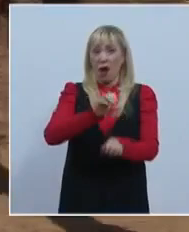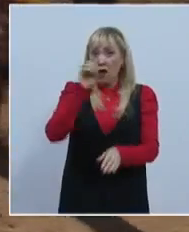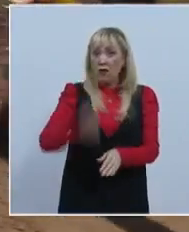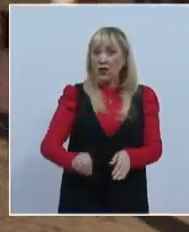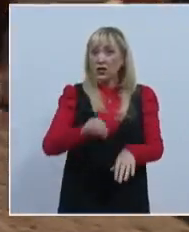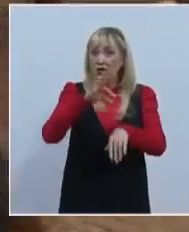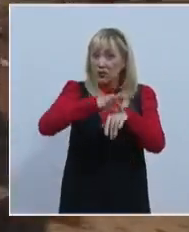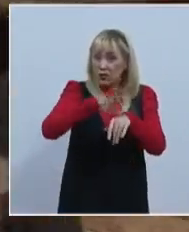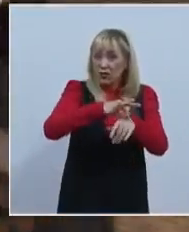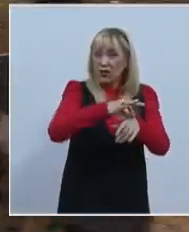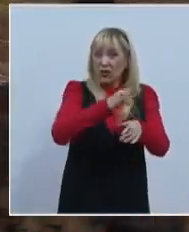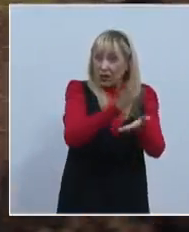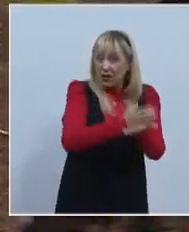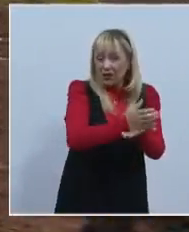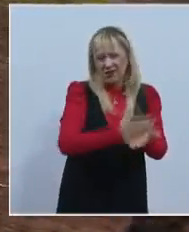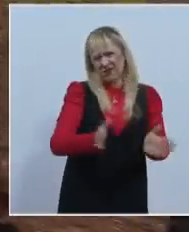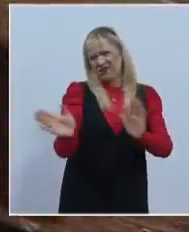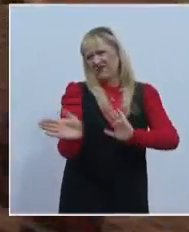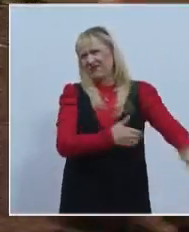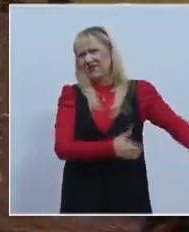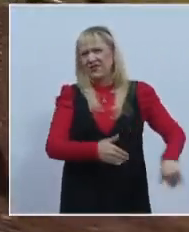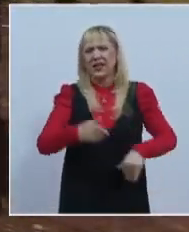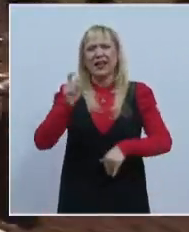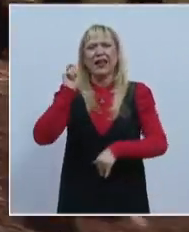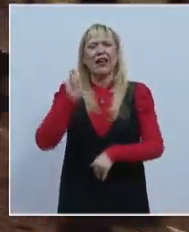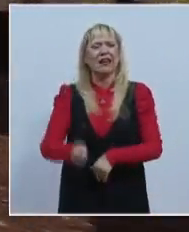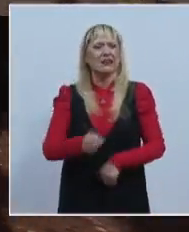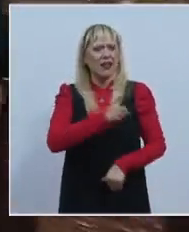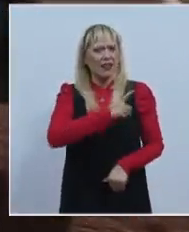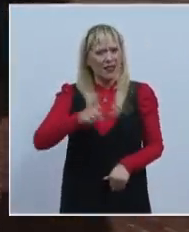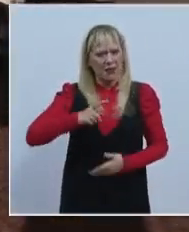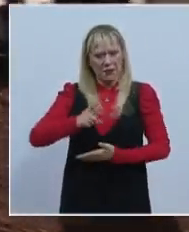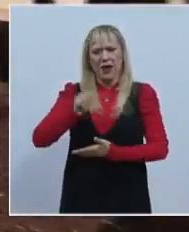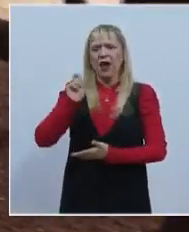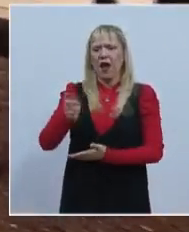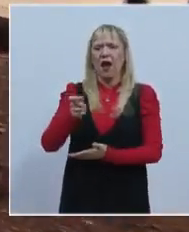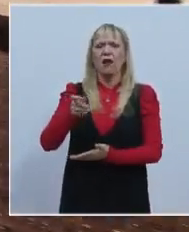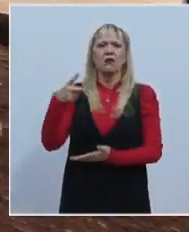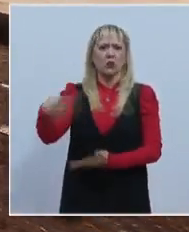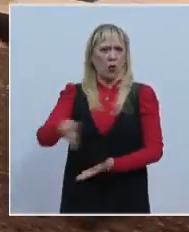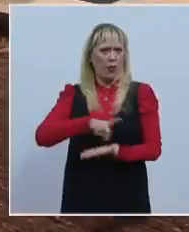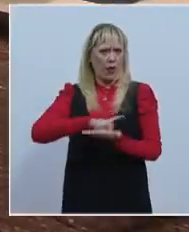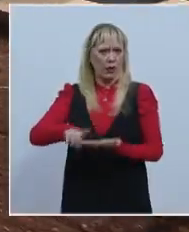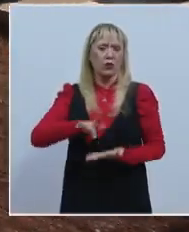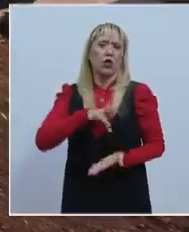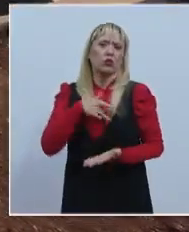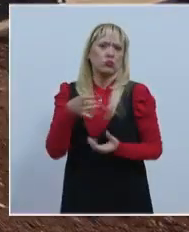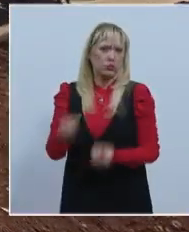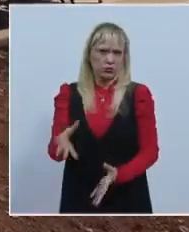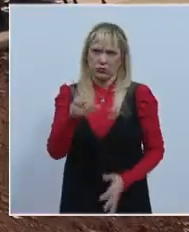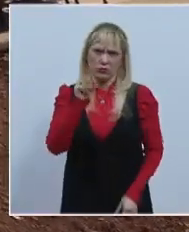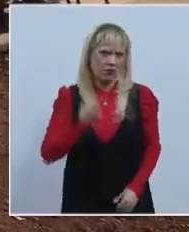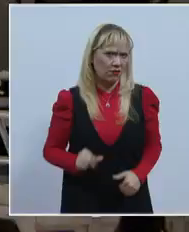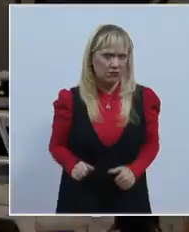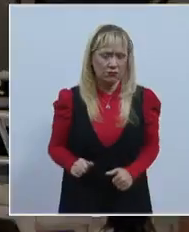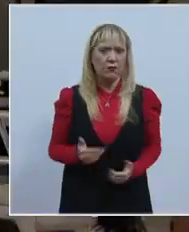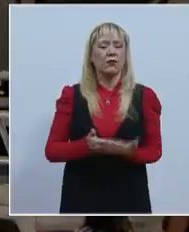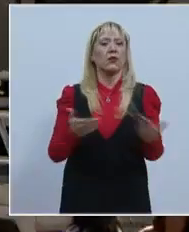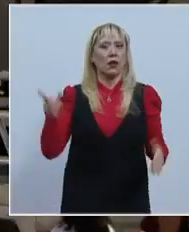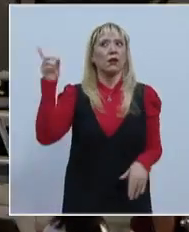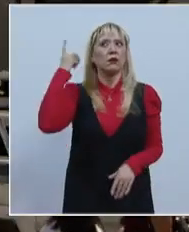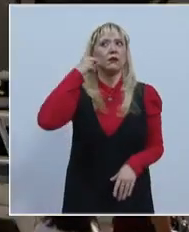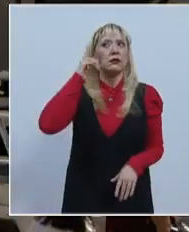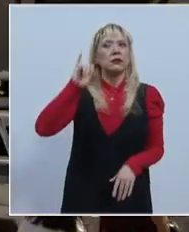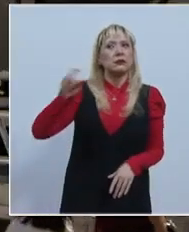también fijó un plazo de 12 meses para que surta efectos la sentencia, lapso en el que el Congreso de Durango deberá llevar a cabo la